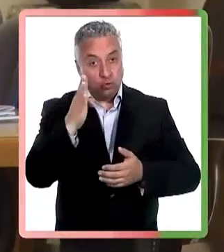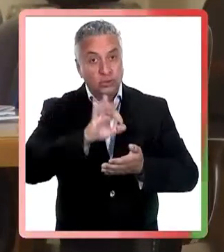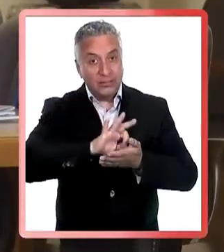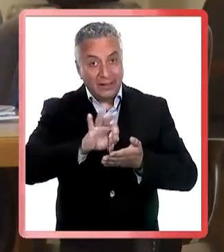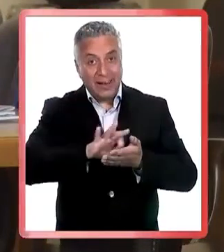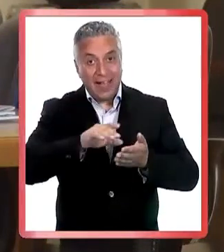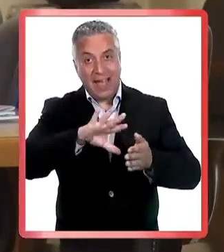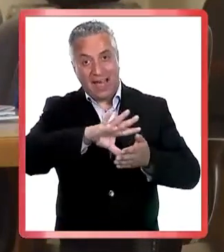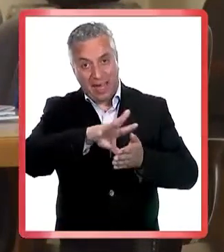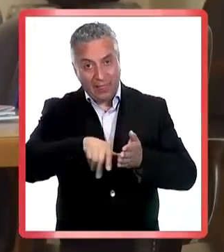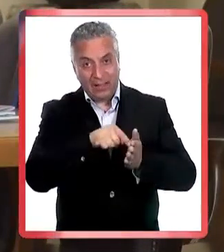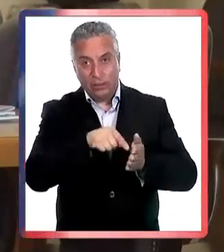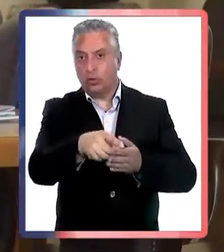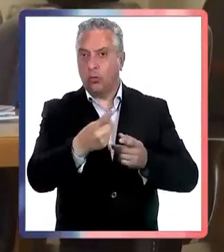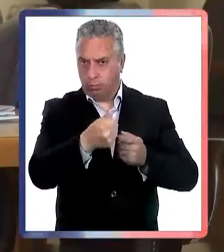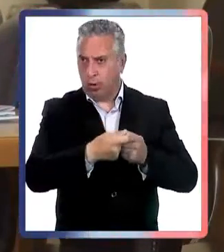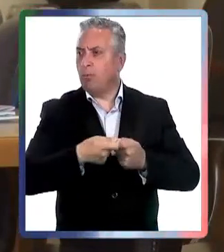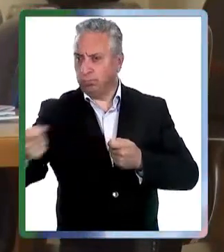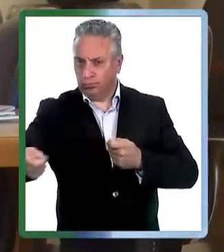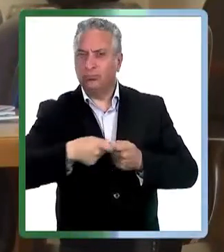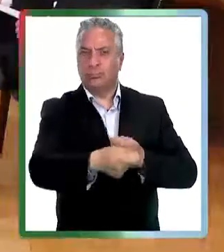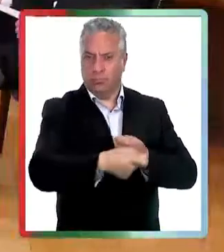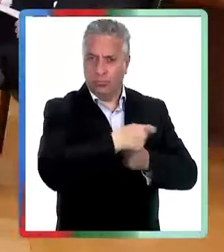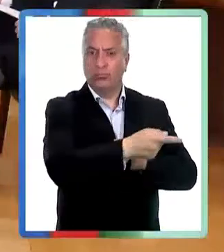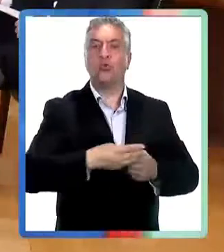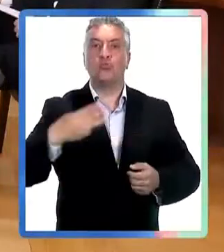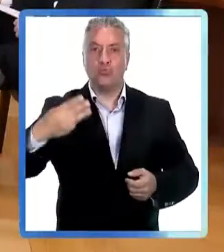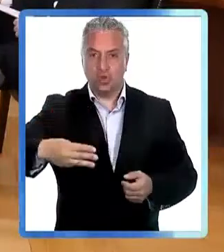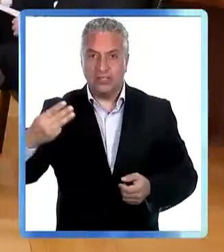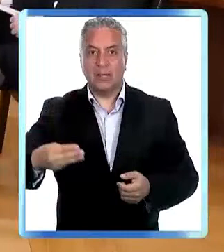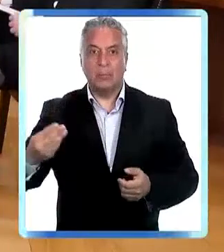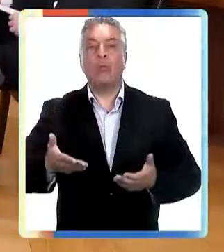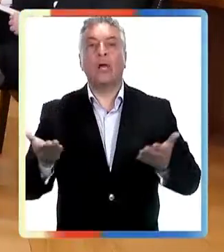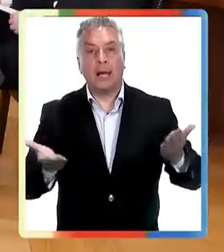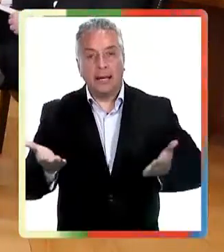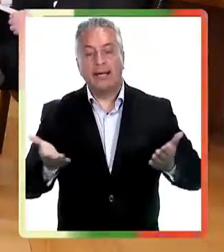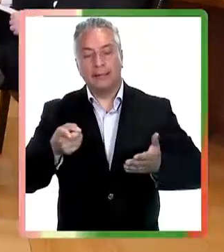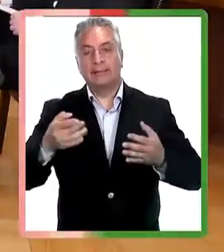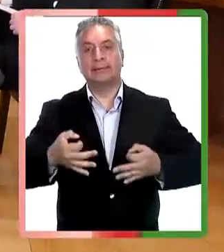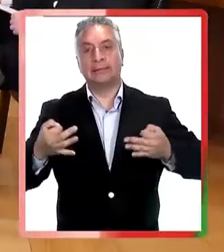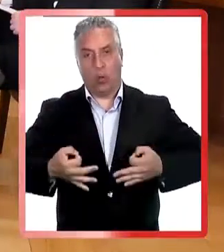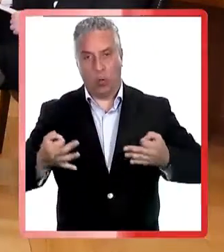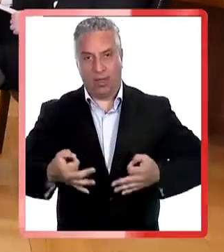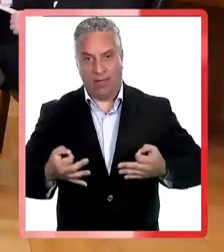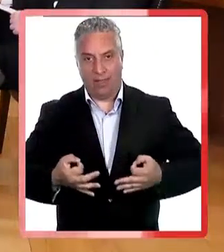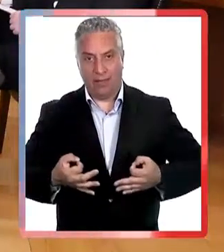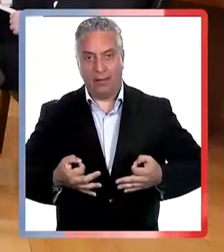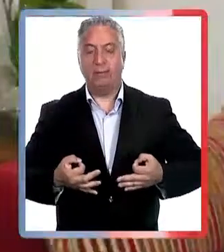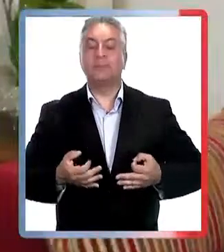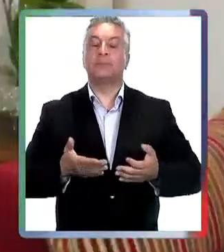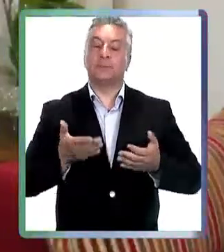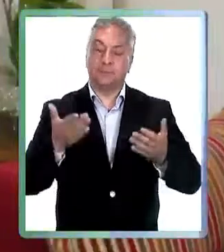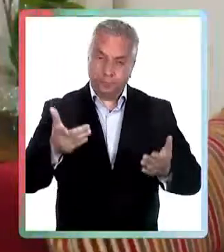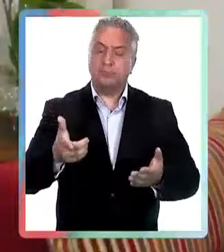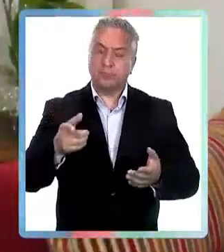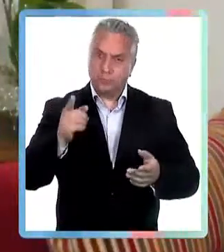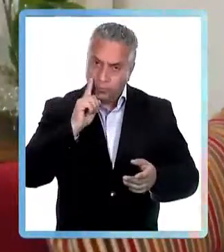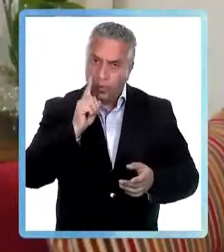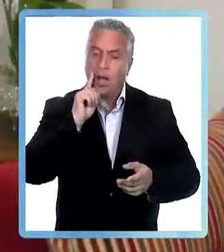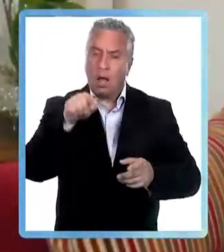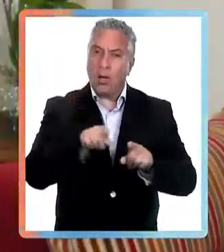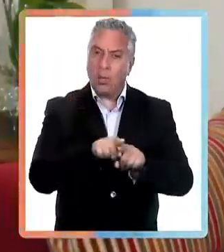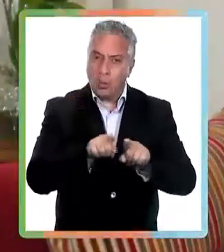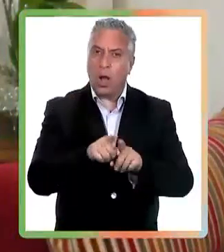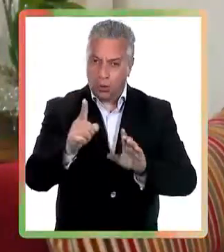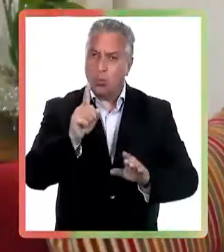delito se traspasan muchos recursos a los municipios para seguridad, que incluye, entre otras cosas,